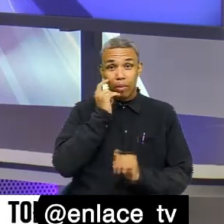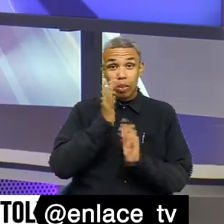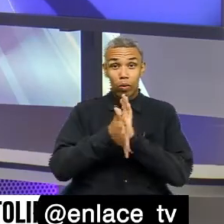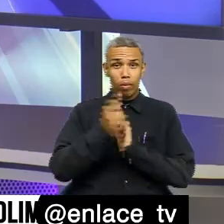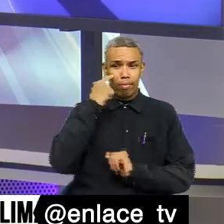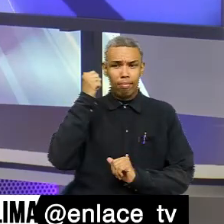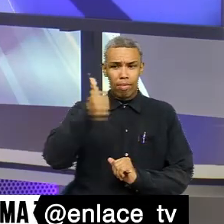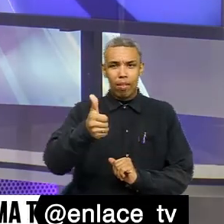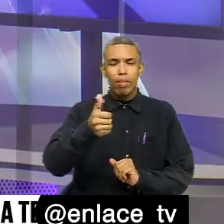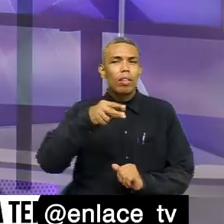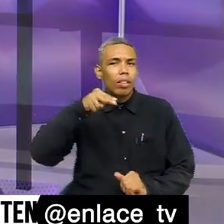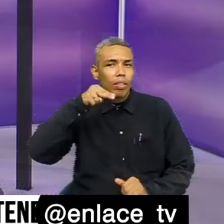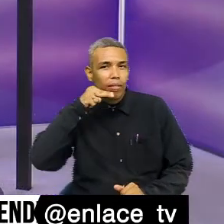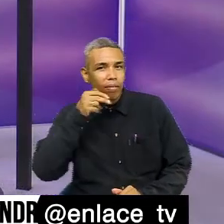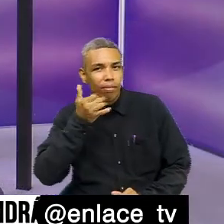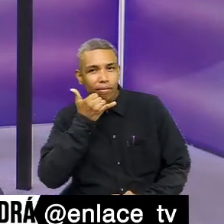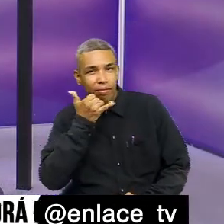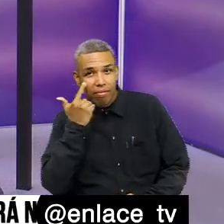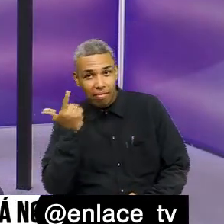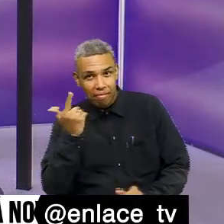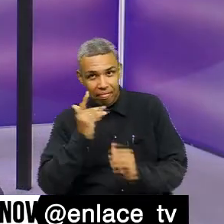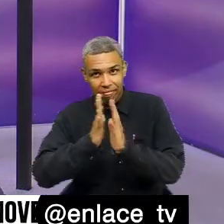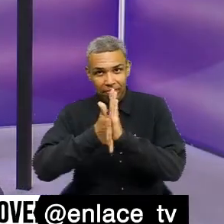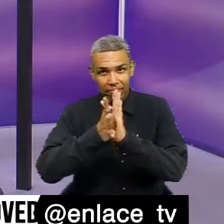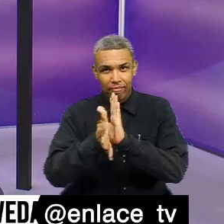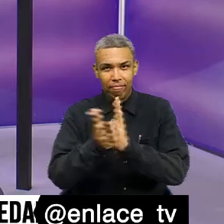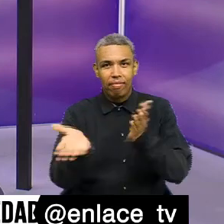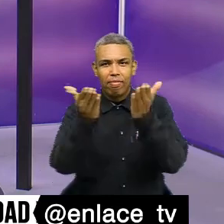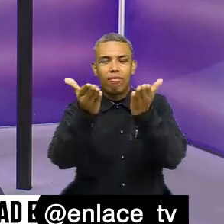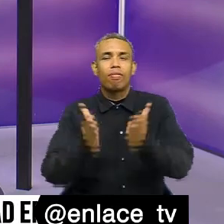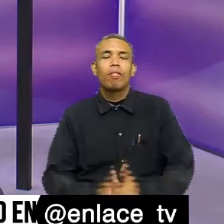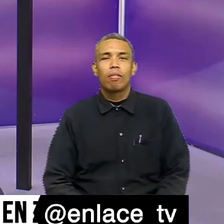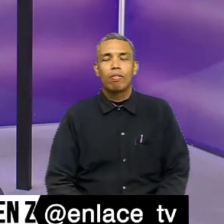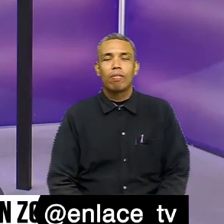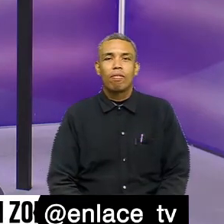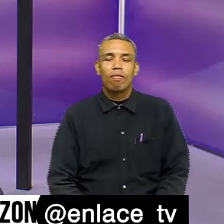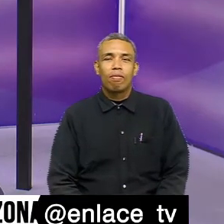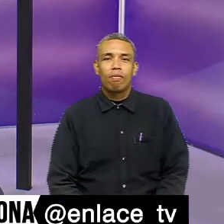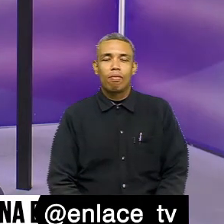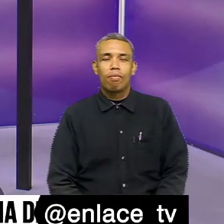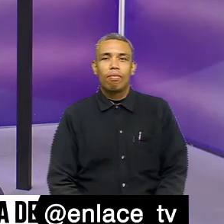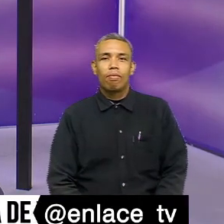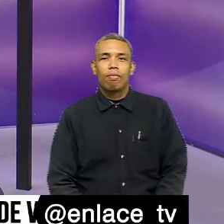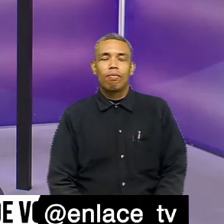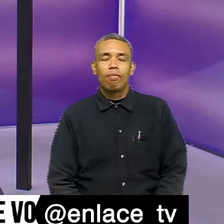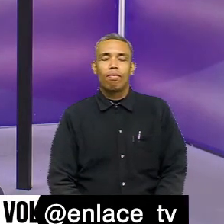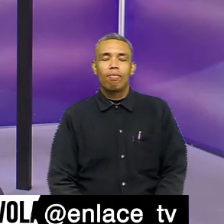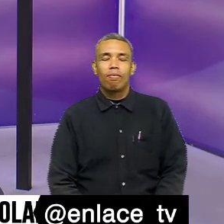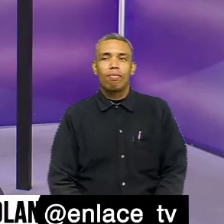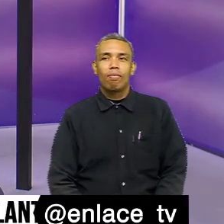noticia. Neila, ¿de qué se trata esta buena noticia? Buenas tardes para usted.